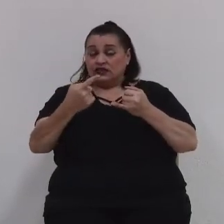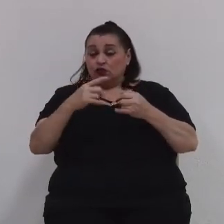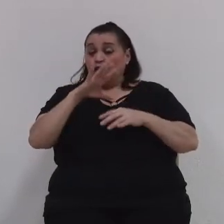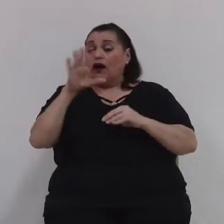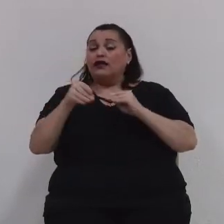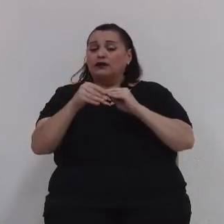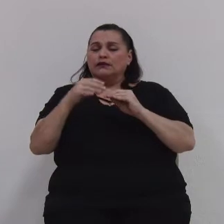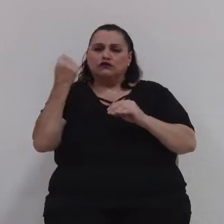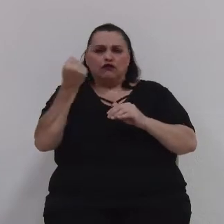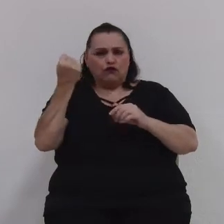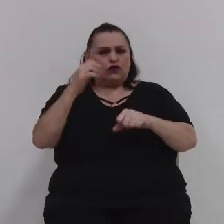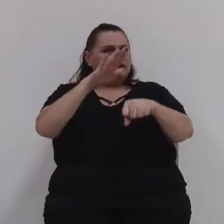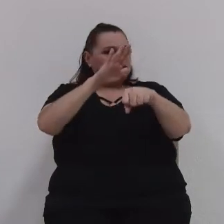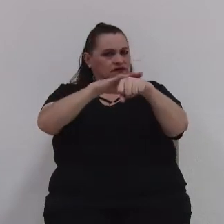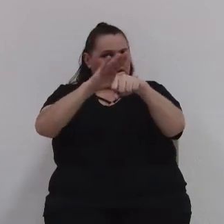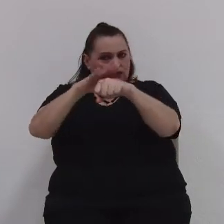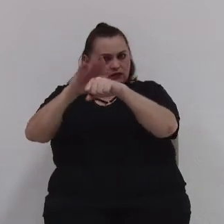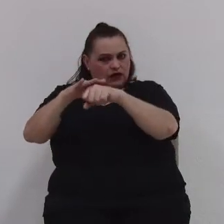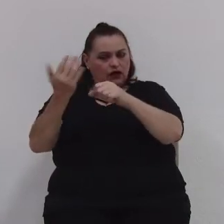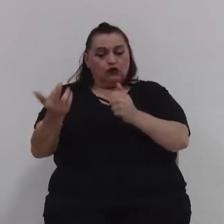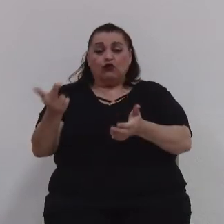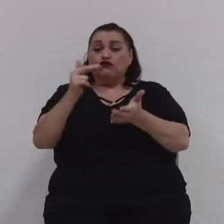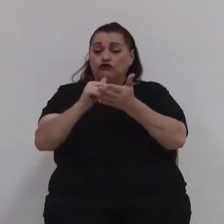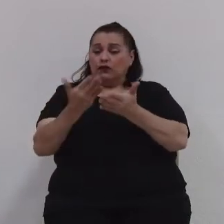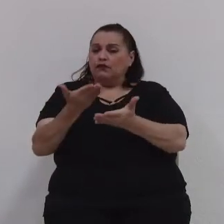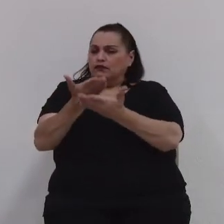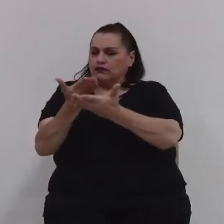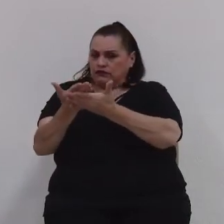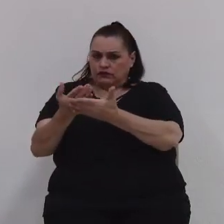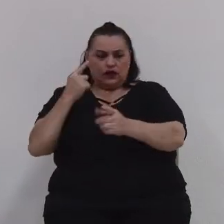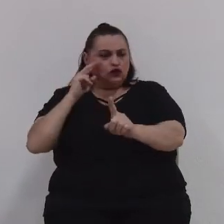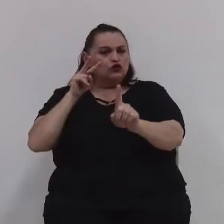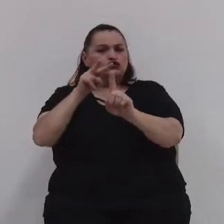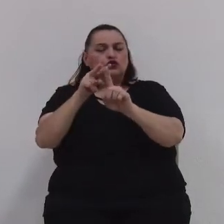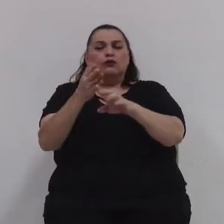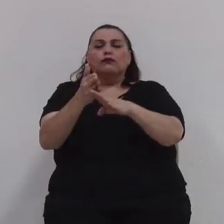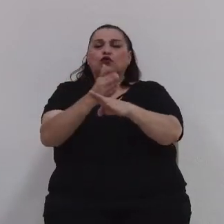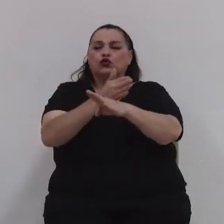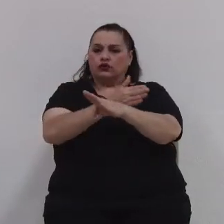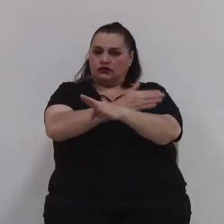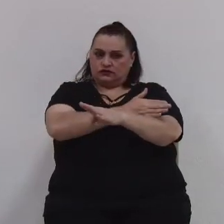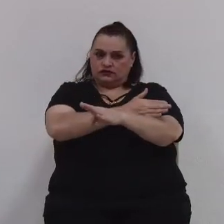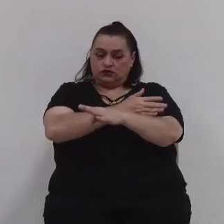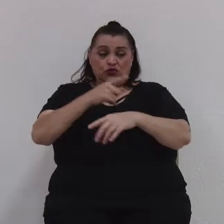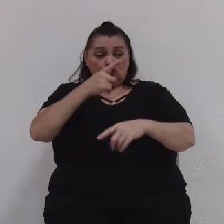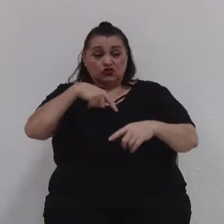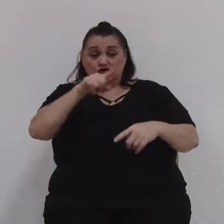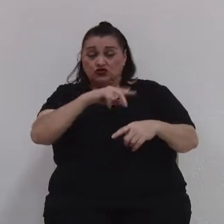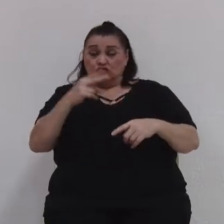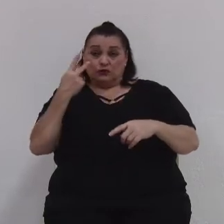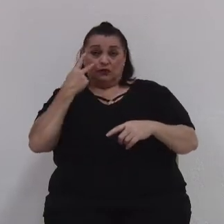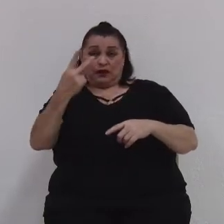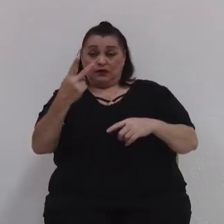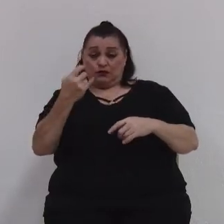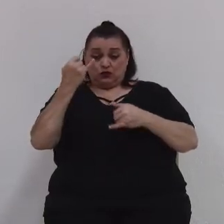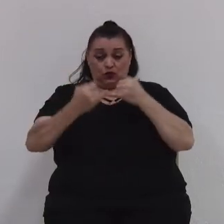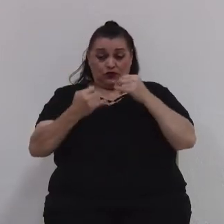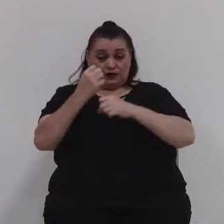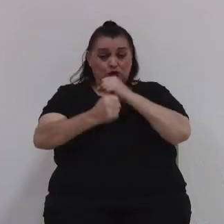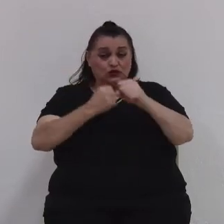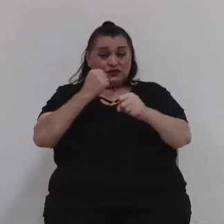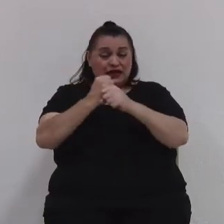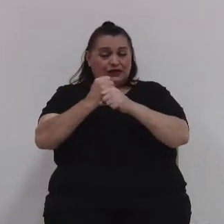un fuerte llamado a que nos replanteemos la noción de progreso. Porque lo que hemos visto en estos años es